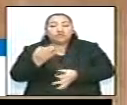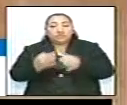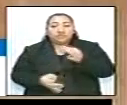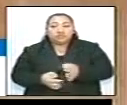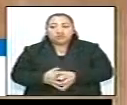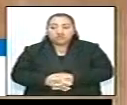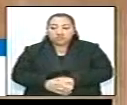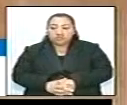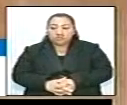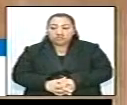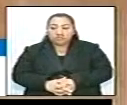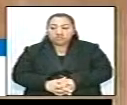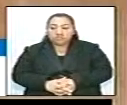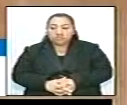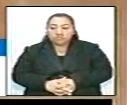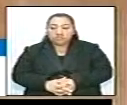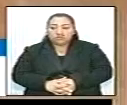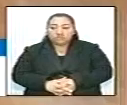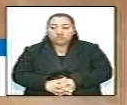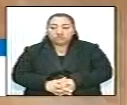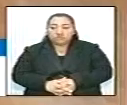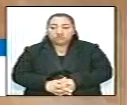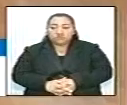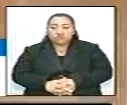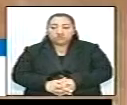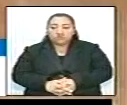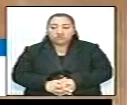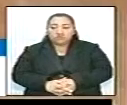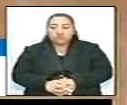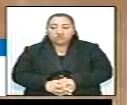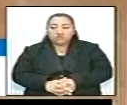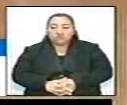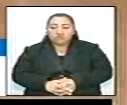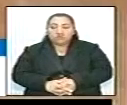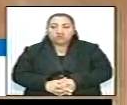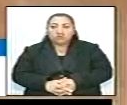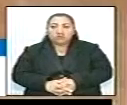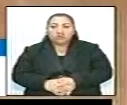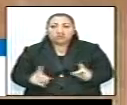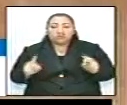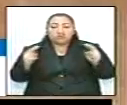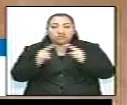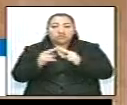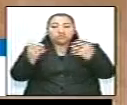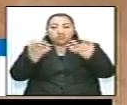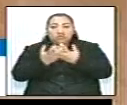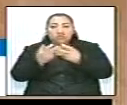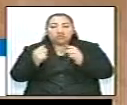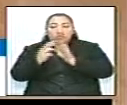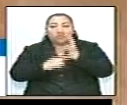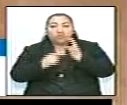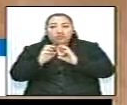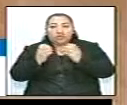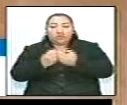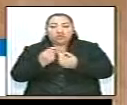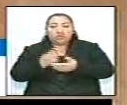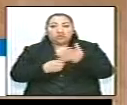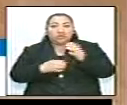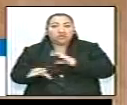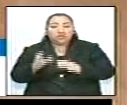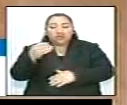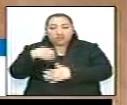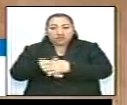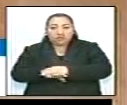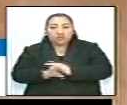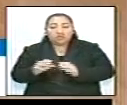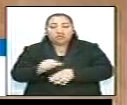juicio no se encuentran en concordancia con lo establecido en el reglamento del Congreso, ni con lo que se realiza dentro